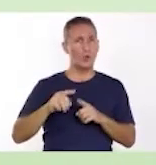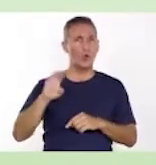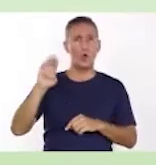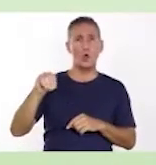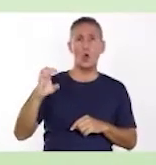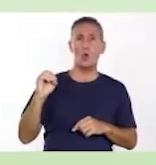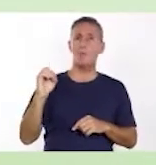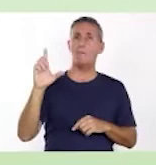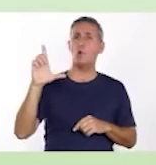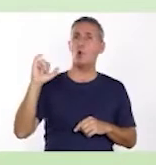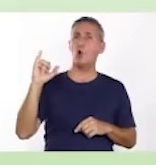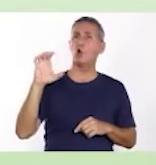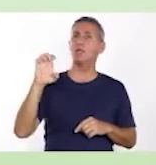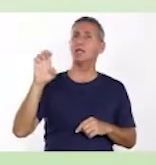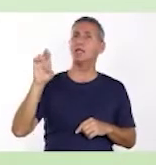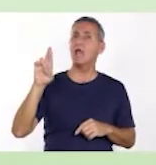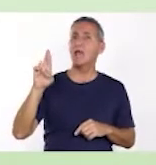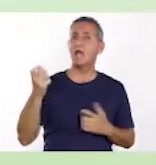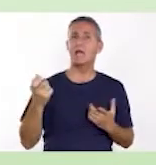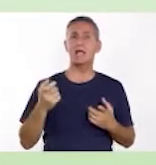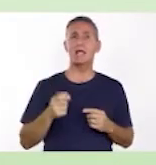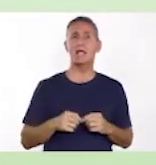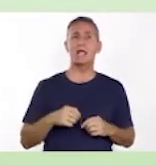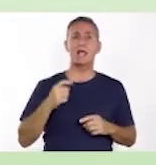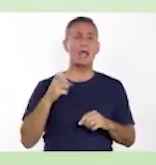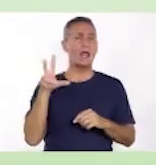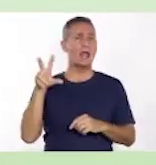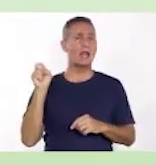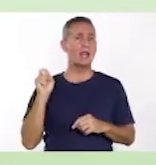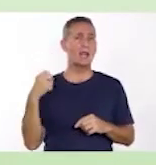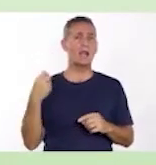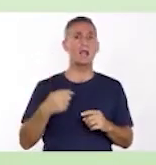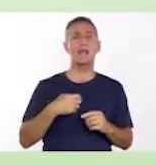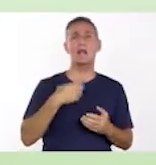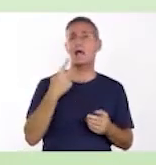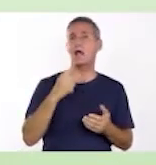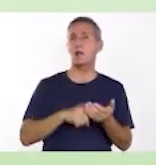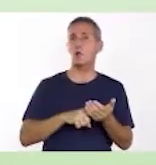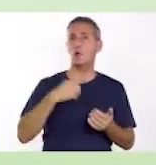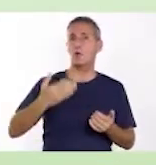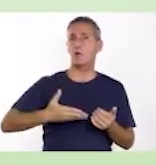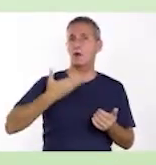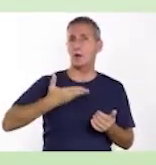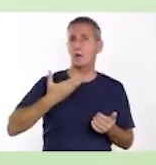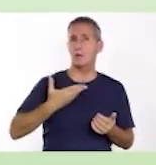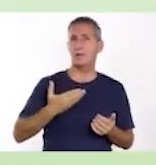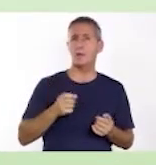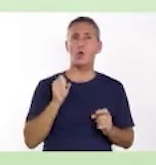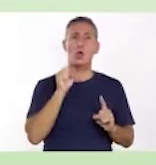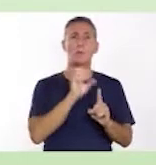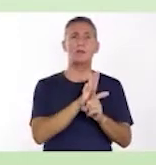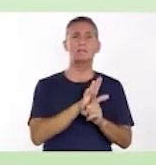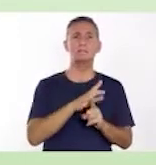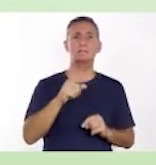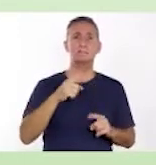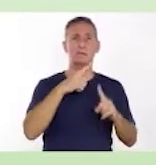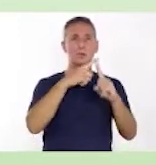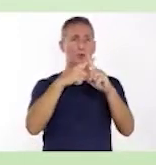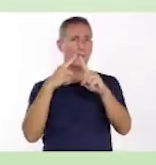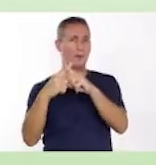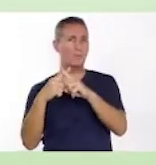Tartufo. La nueva poesía en la segunda mitad del siglo XIX y principios del siglo XX, Walt